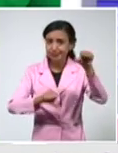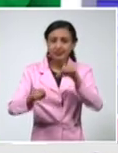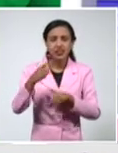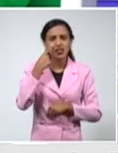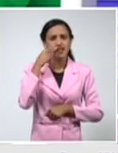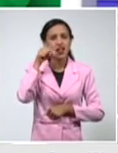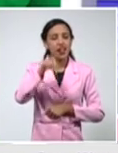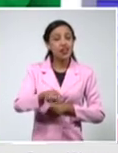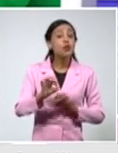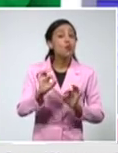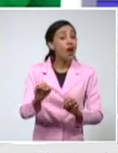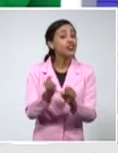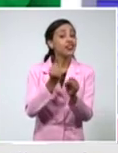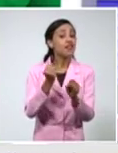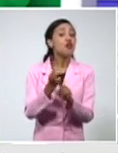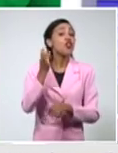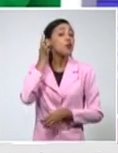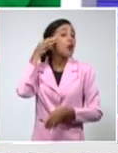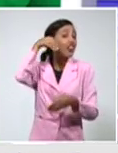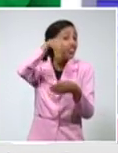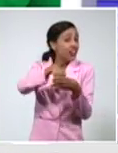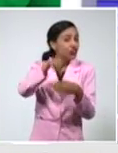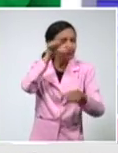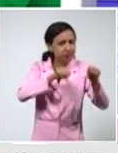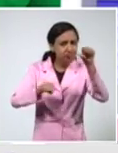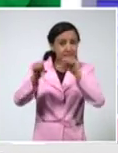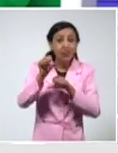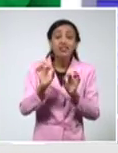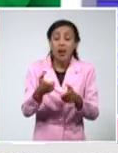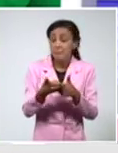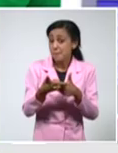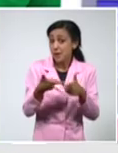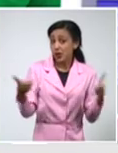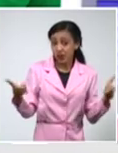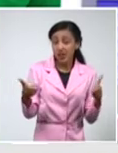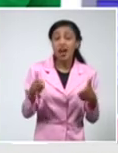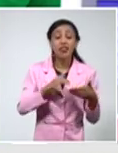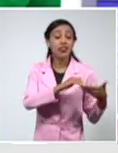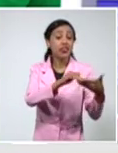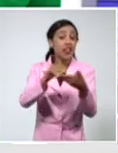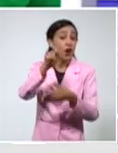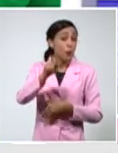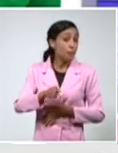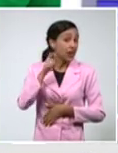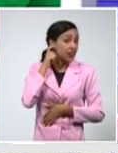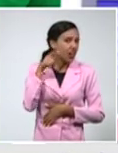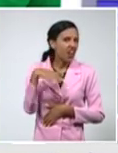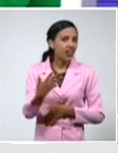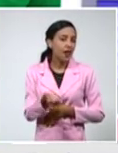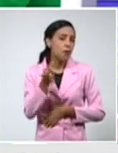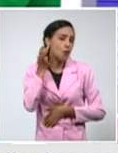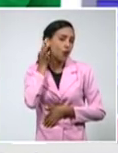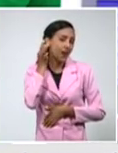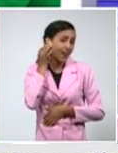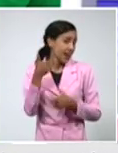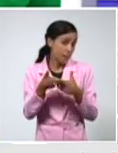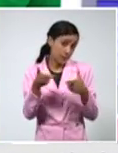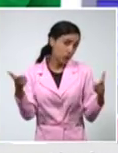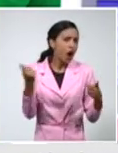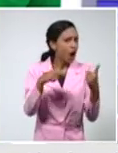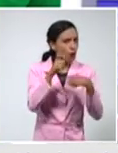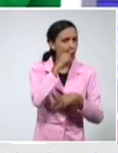mujer, porque es verdad que muchas de las compañeras que trabajan en ellos pues son del sexo femenino y